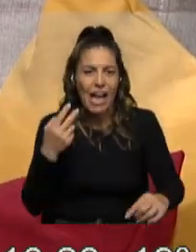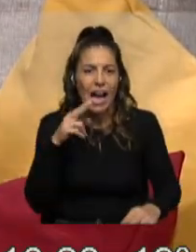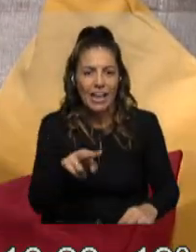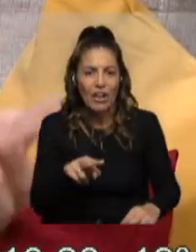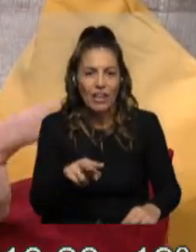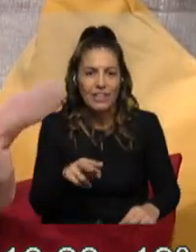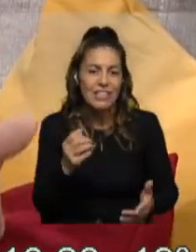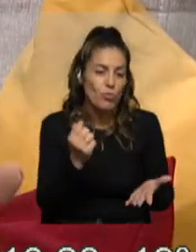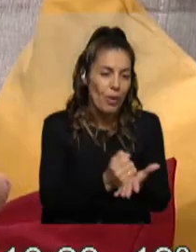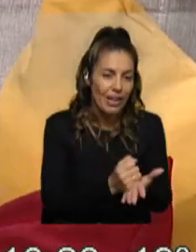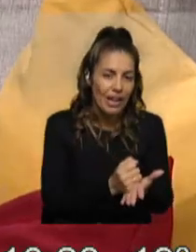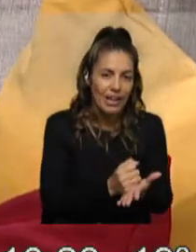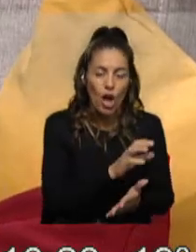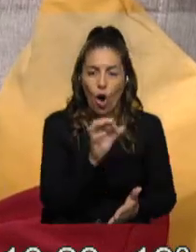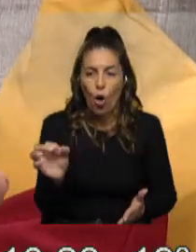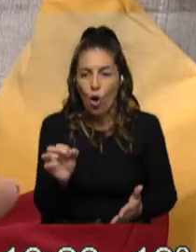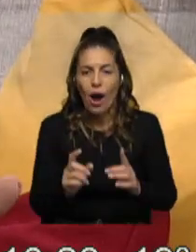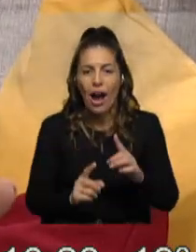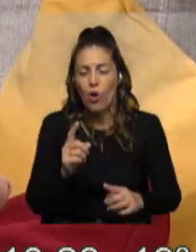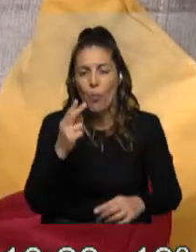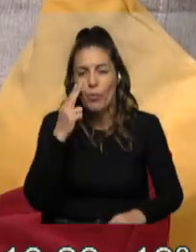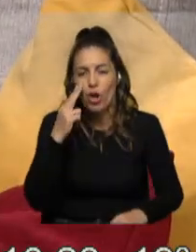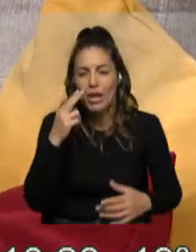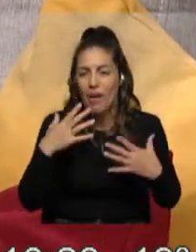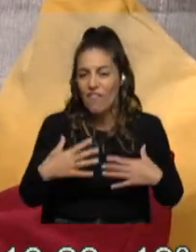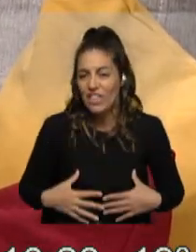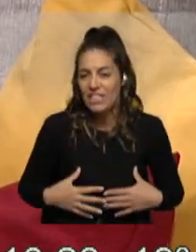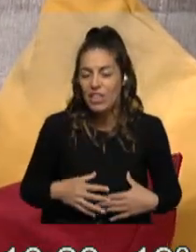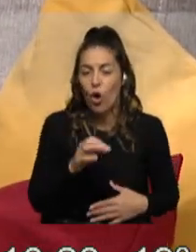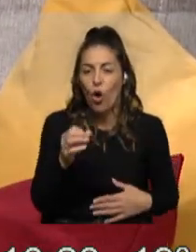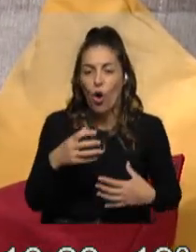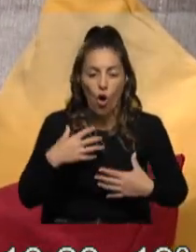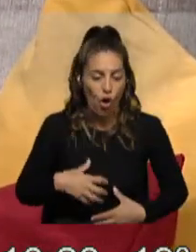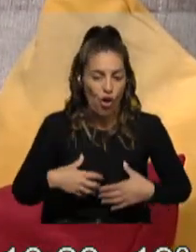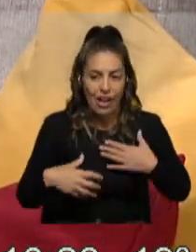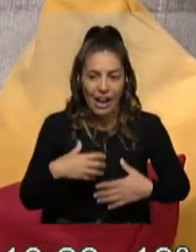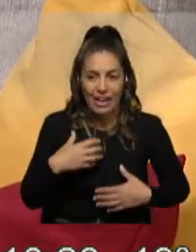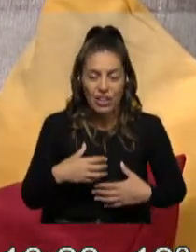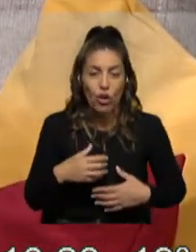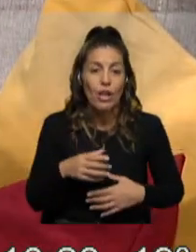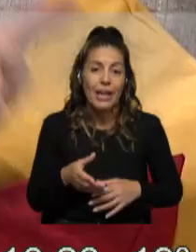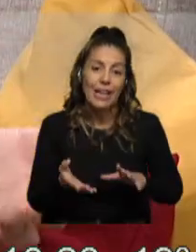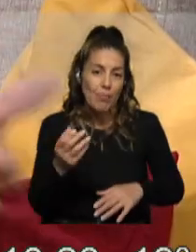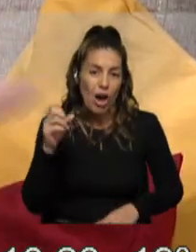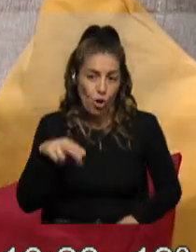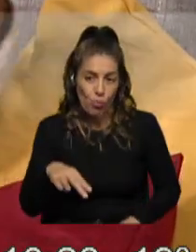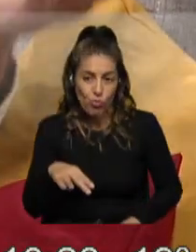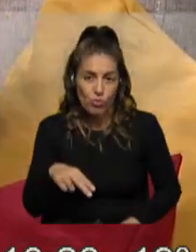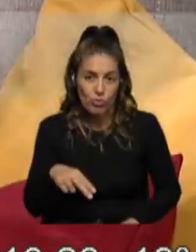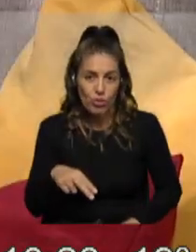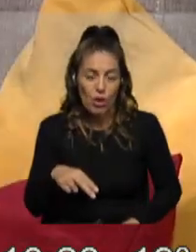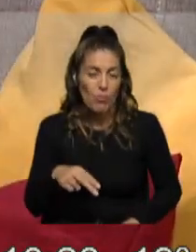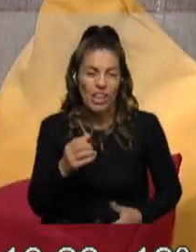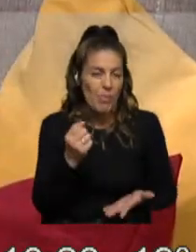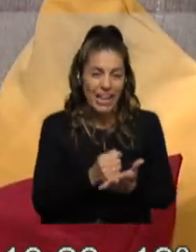le pasa es marcaje o lo que le pasa es algún problema físico o orgánico, que es mucho más factible que el marcaje, porque además está